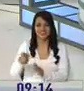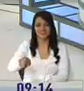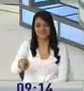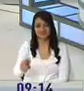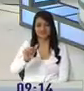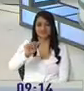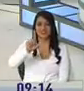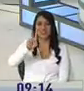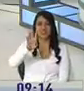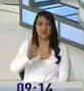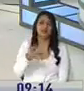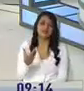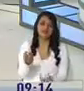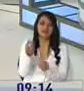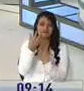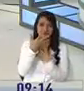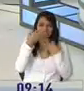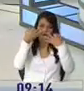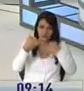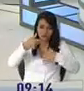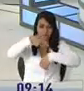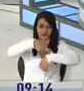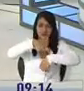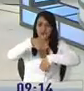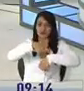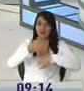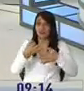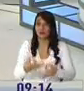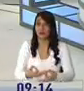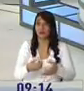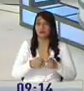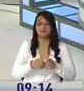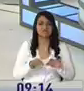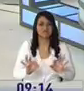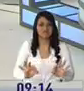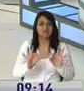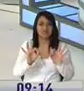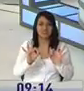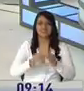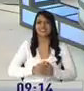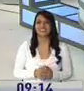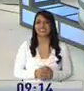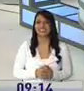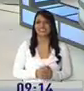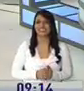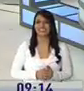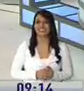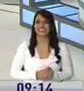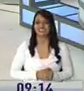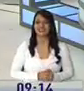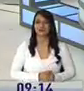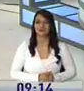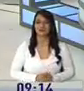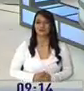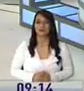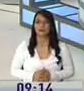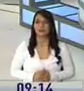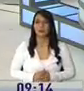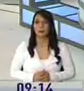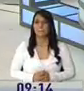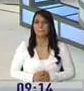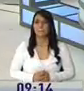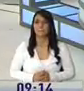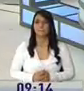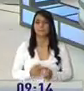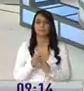que nos transmitió en vivo como diríamos en vivo en directo a todo color vía señales de humo y con Así es A ver Sarita no te